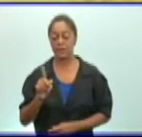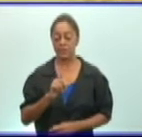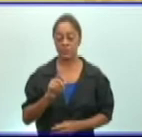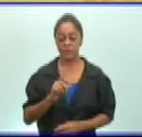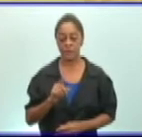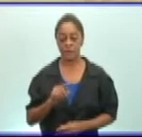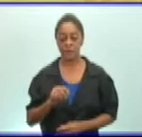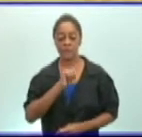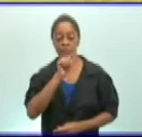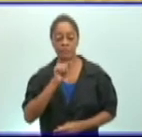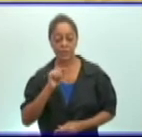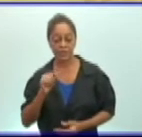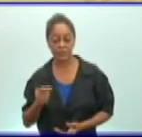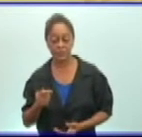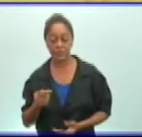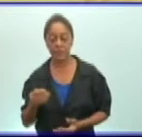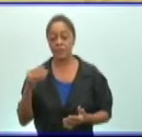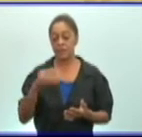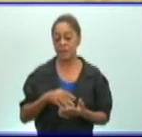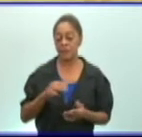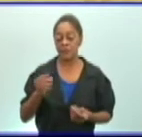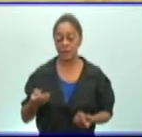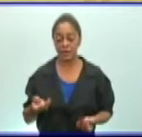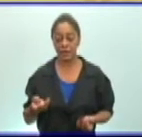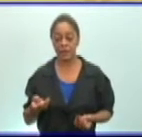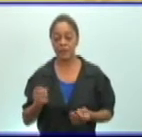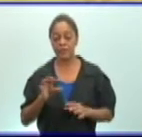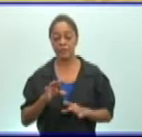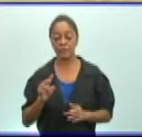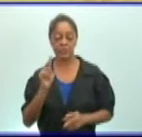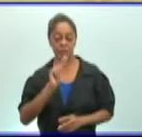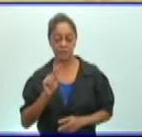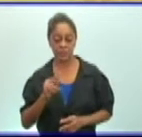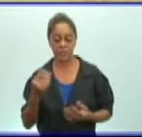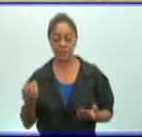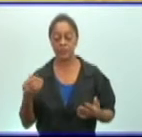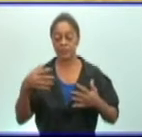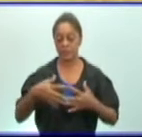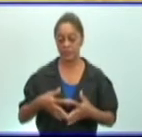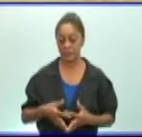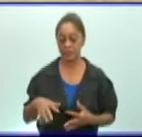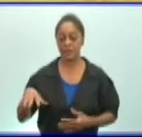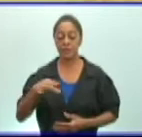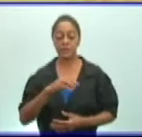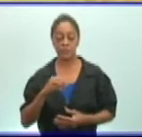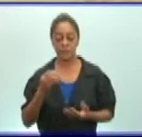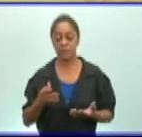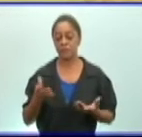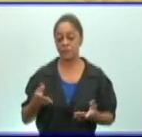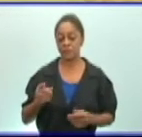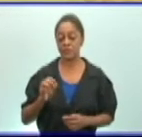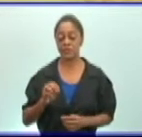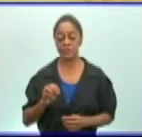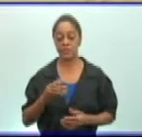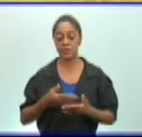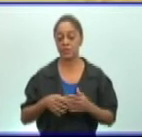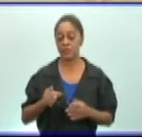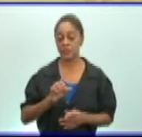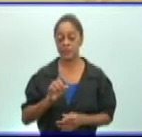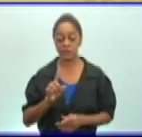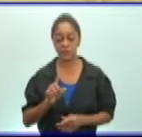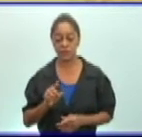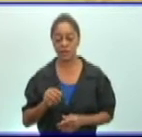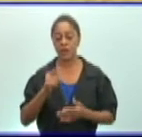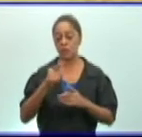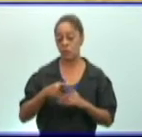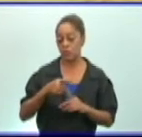quizás preguntas que vayan a parcelar determinada unidad, sino que deben integrar todos estos procesos y que sea un parcial, que no sea una